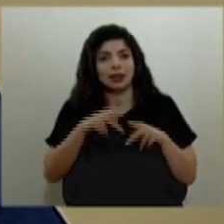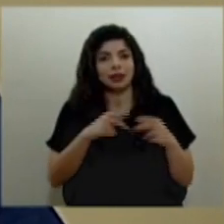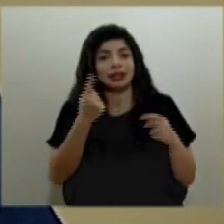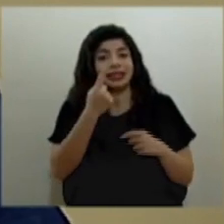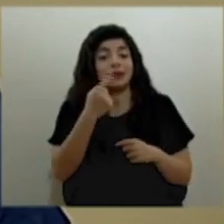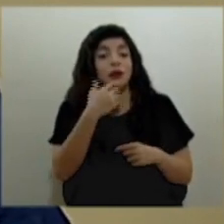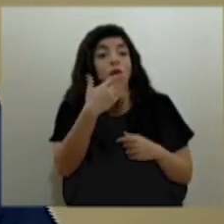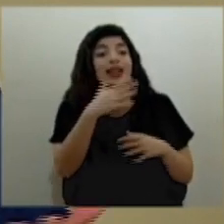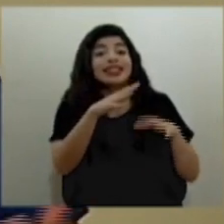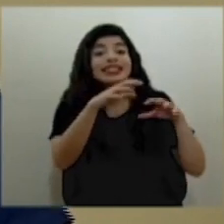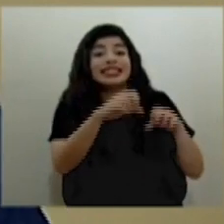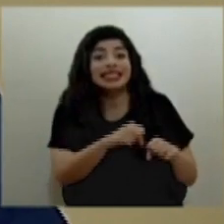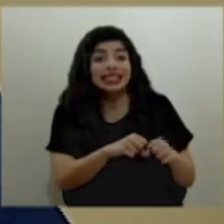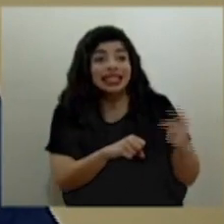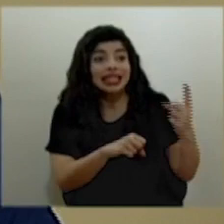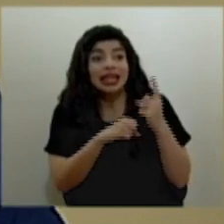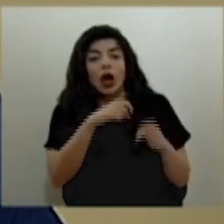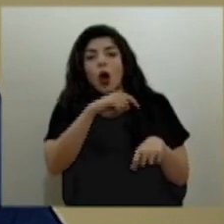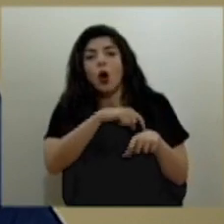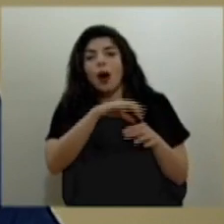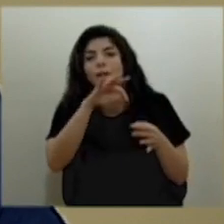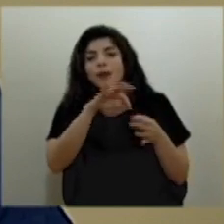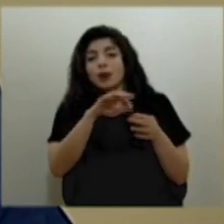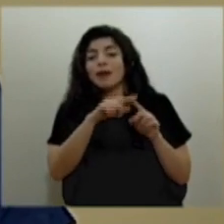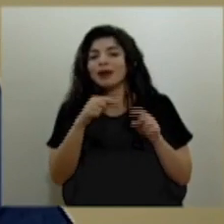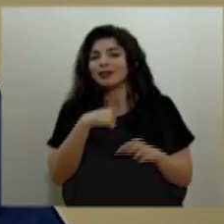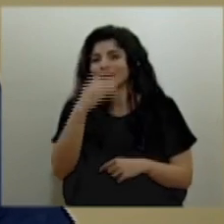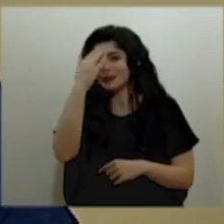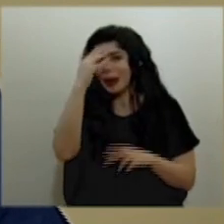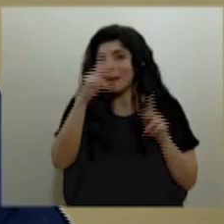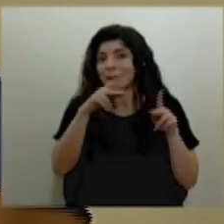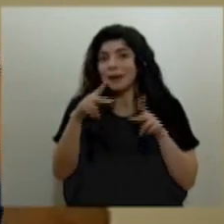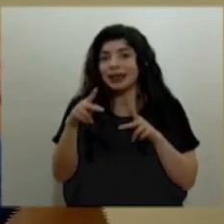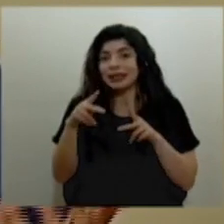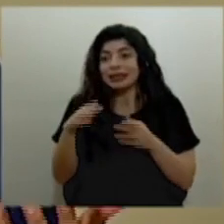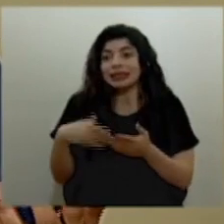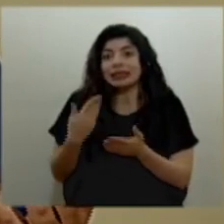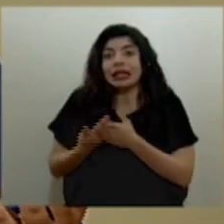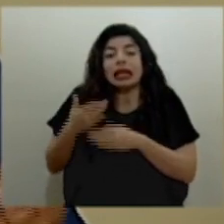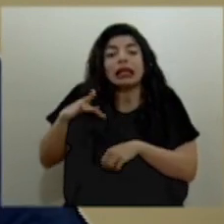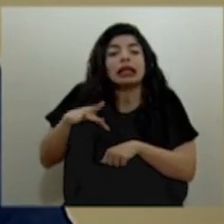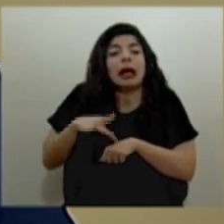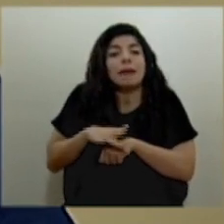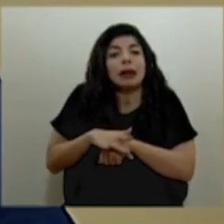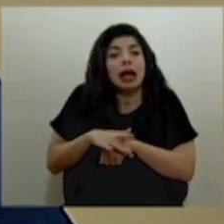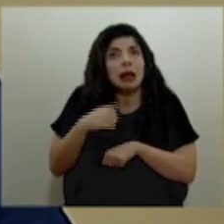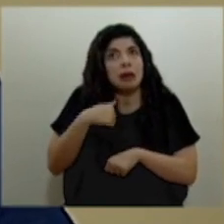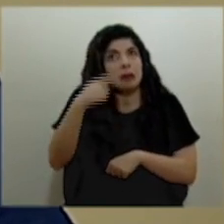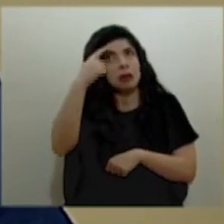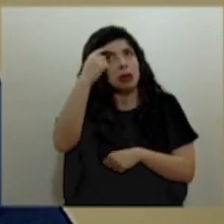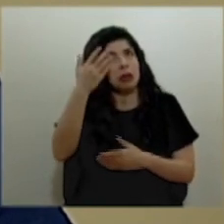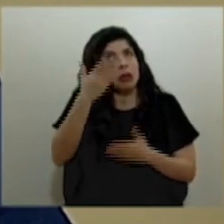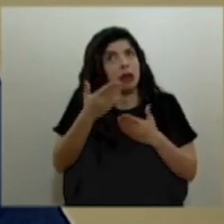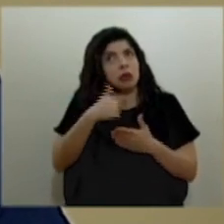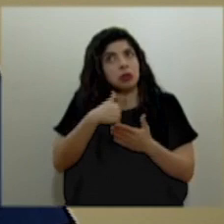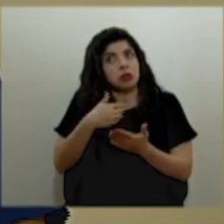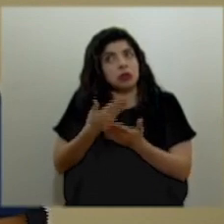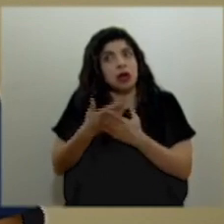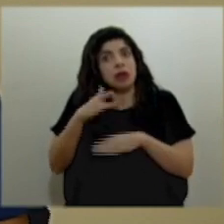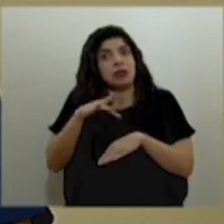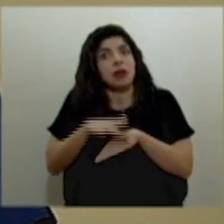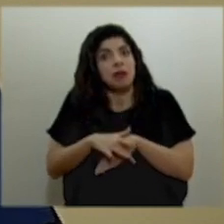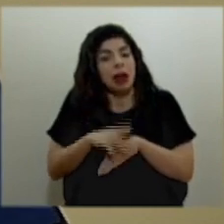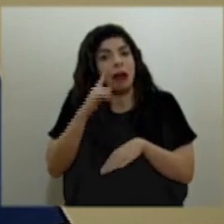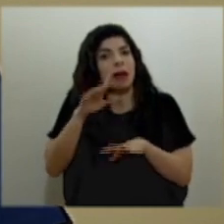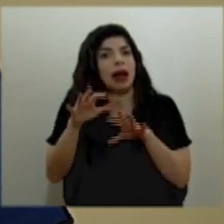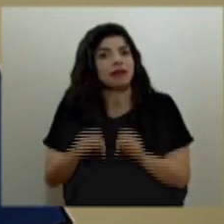específica. Lo que pasa, y yo también entiendo a todas las personas, muchas veces las personas llegan antes pensando que así no van a perder